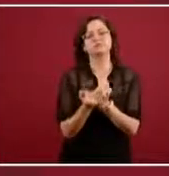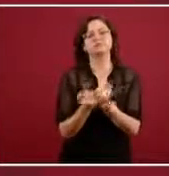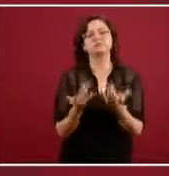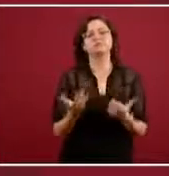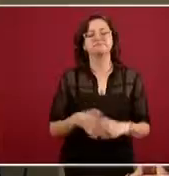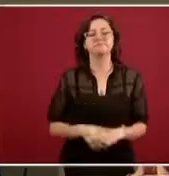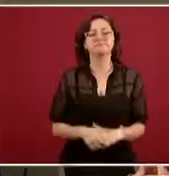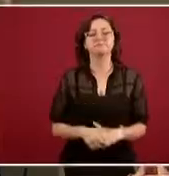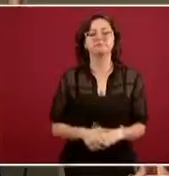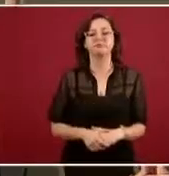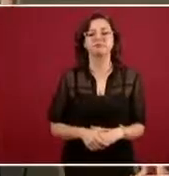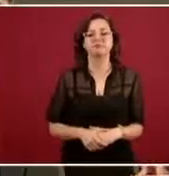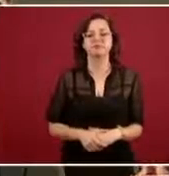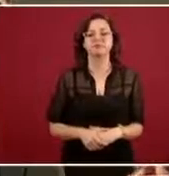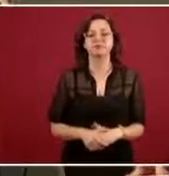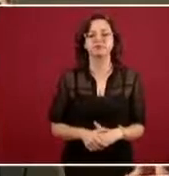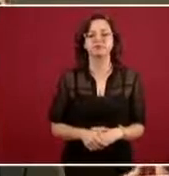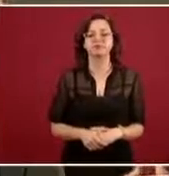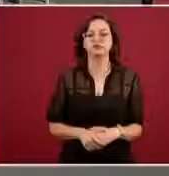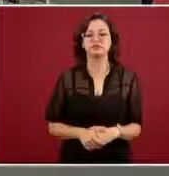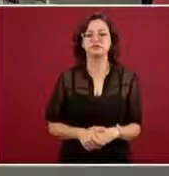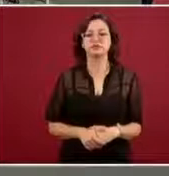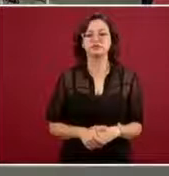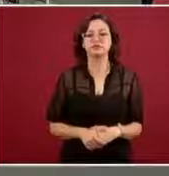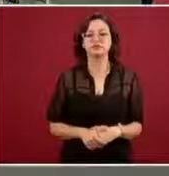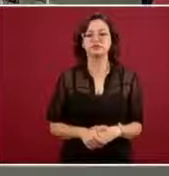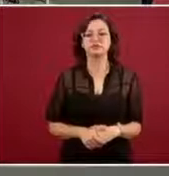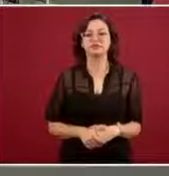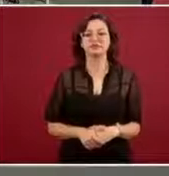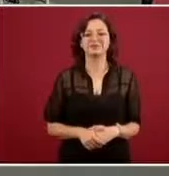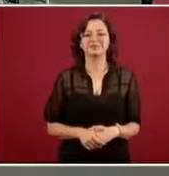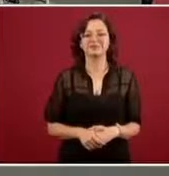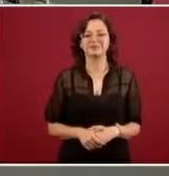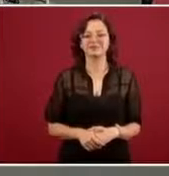la influenza. Gracias. Por favor.